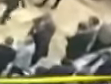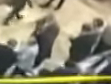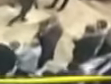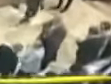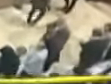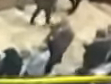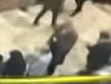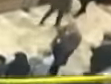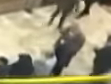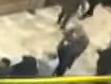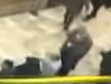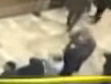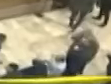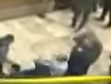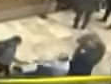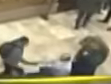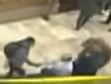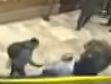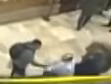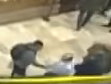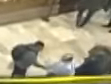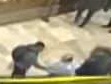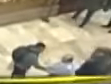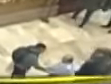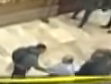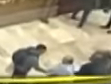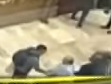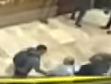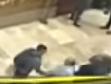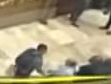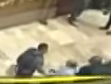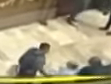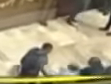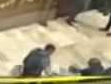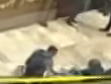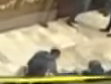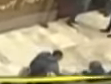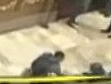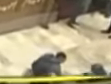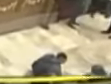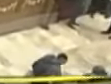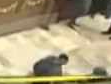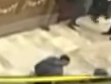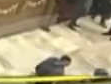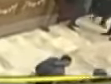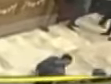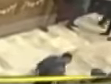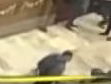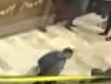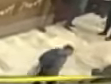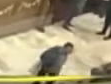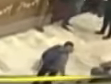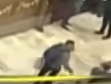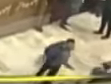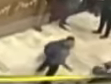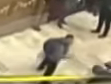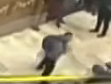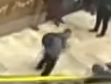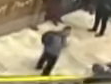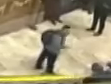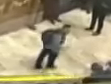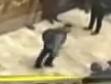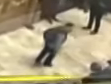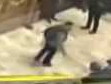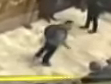la paz, de estas alianzas con las distintas sectores de la oposición venezolana con un